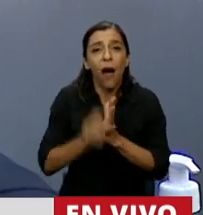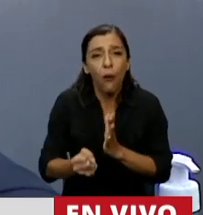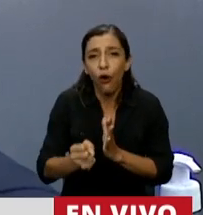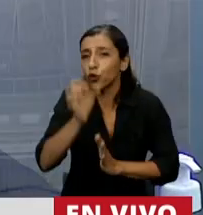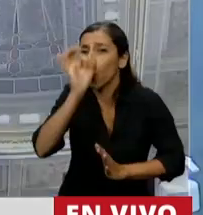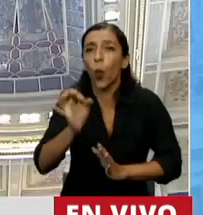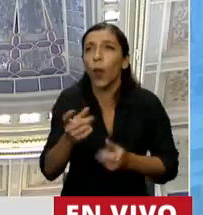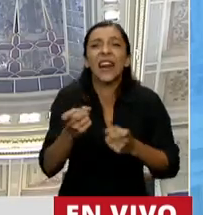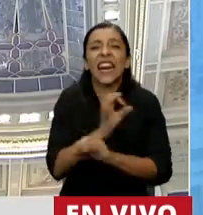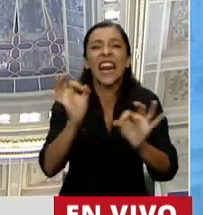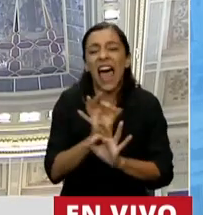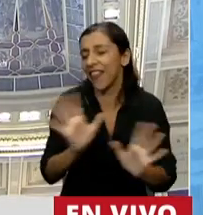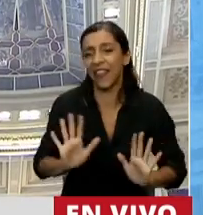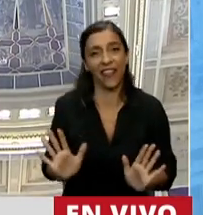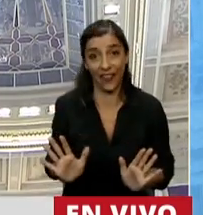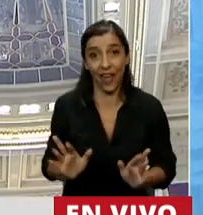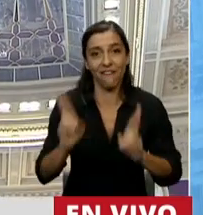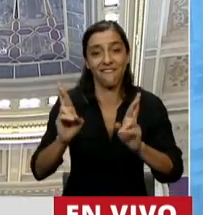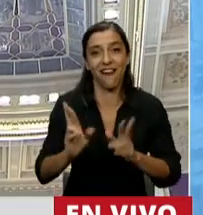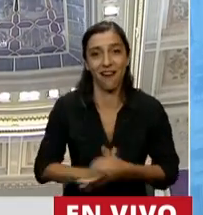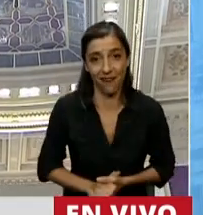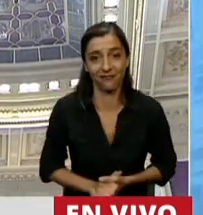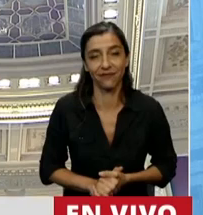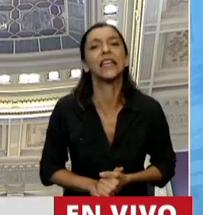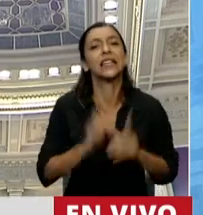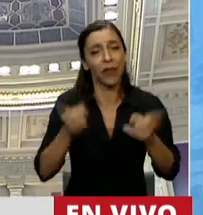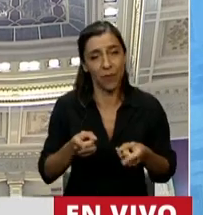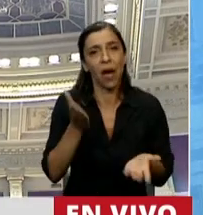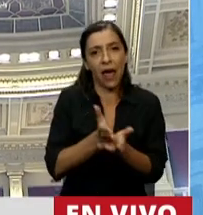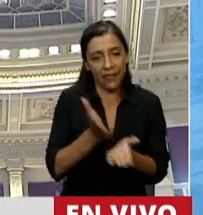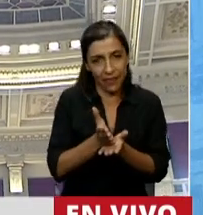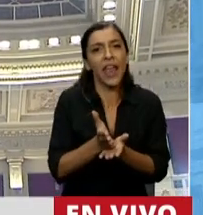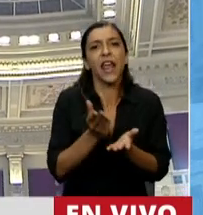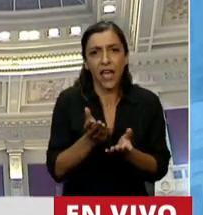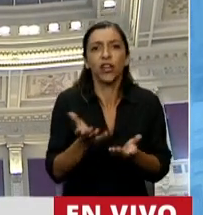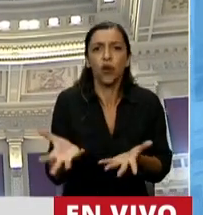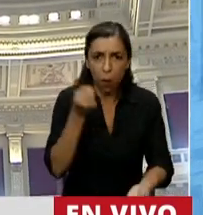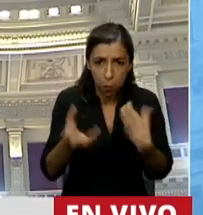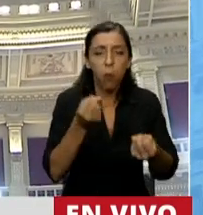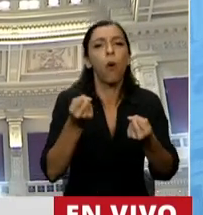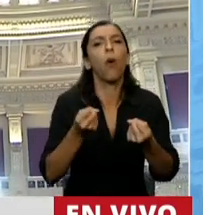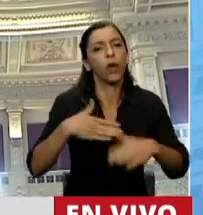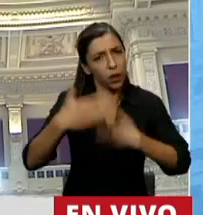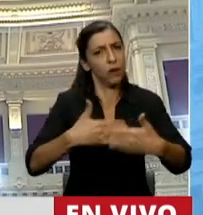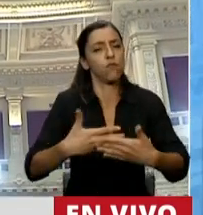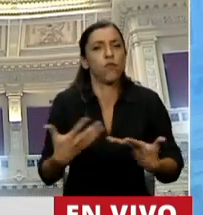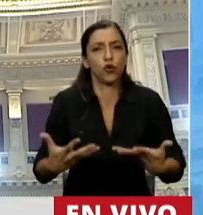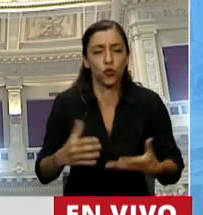que reconozcamos los derechos y que podamos avanzar sobre los mismos. Señor presidente, y para